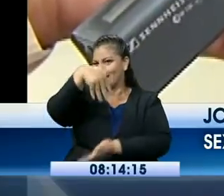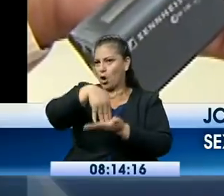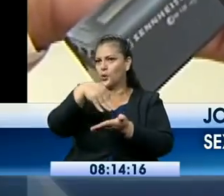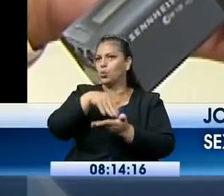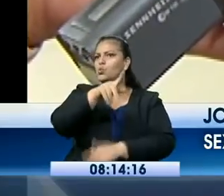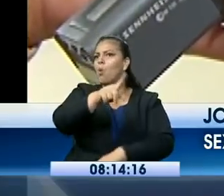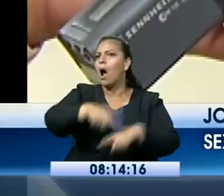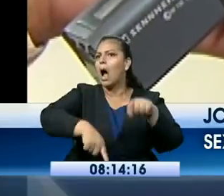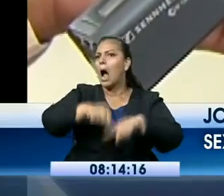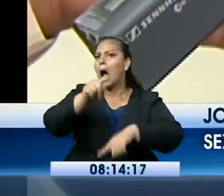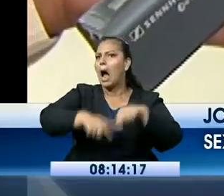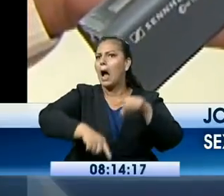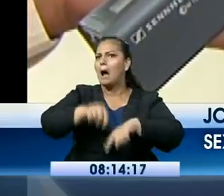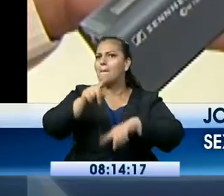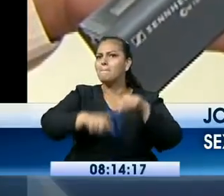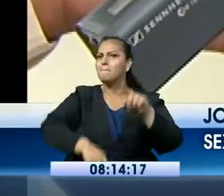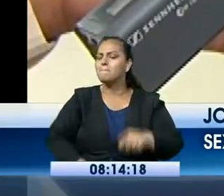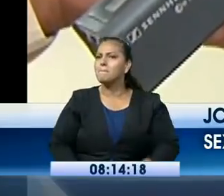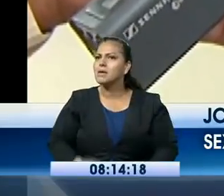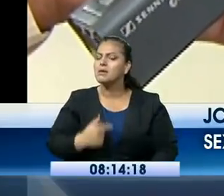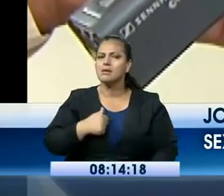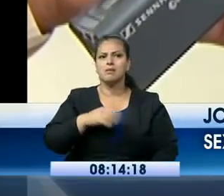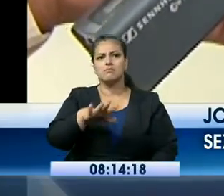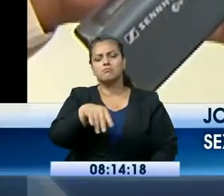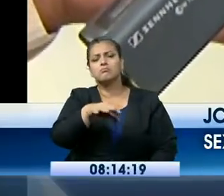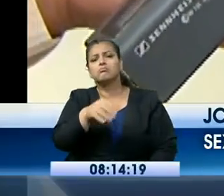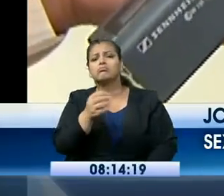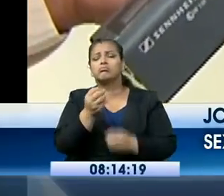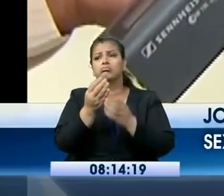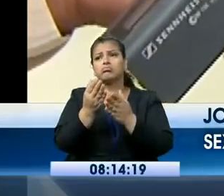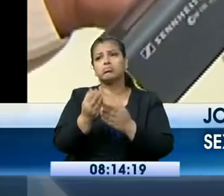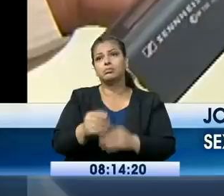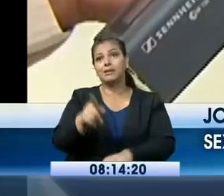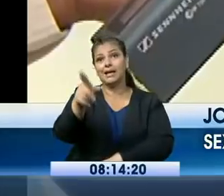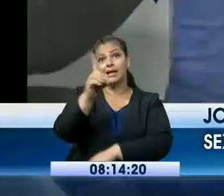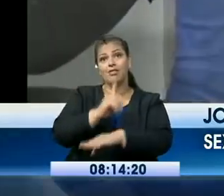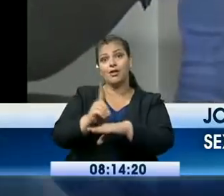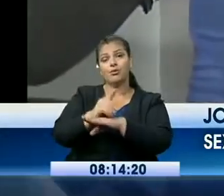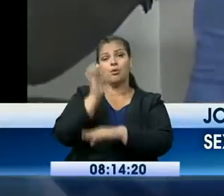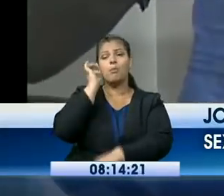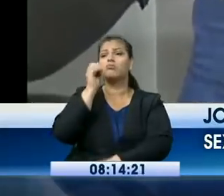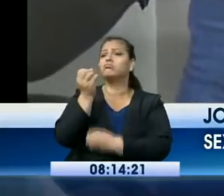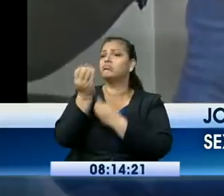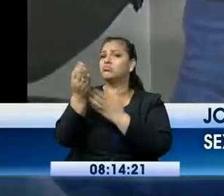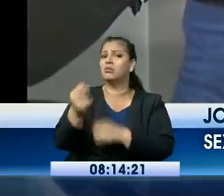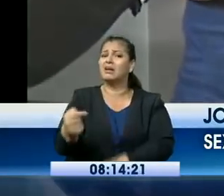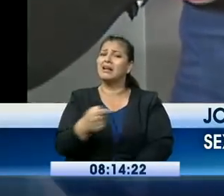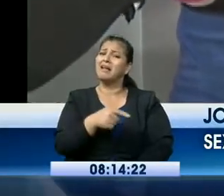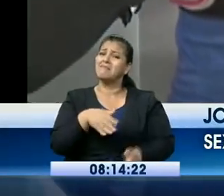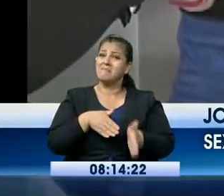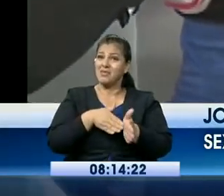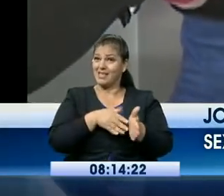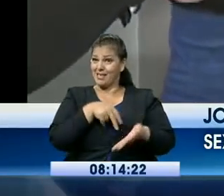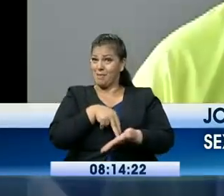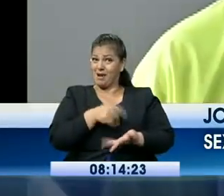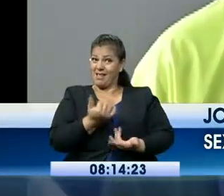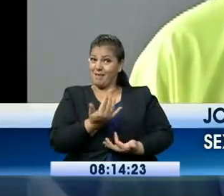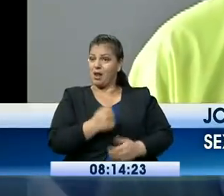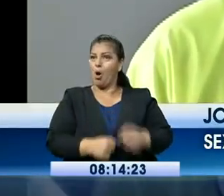directora la llamo y coincidía totalmente con las descripciones de este tipo casos como éste se dan a diario